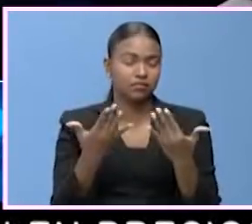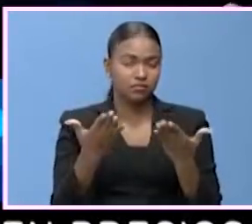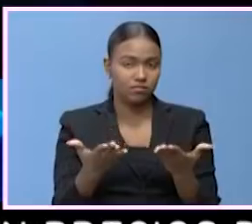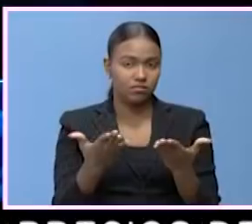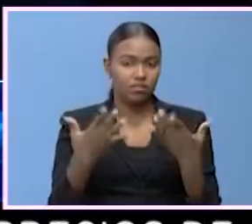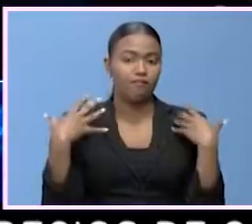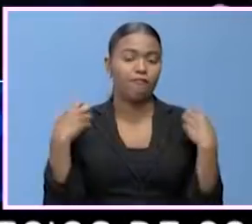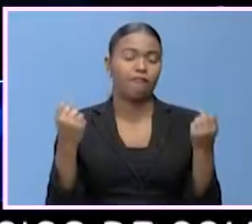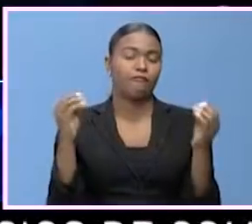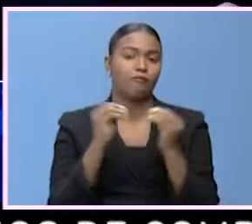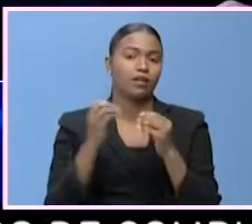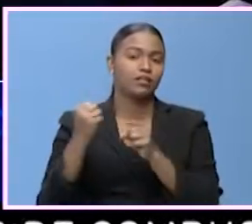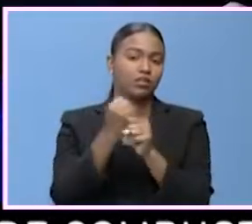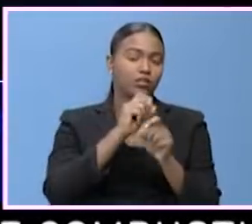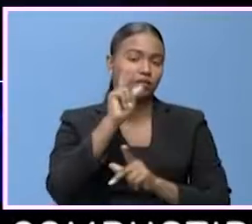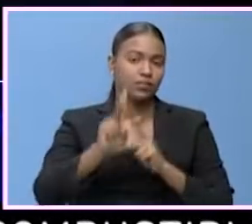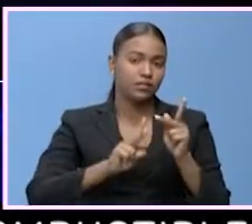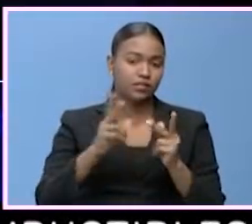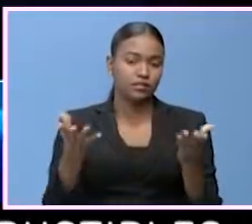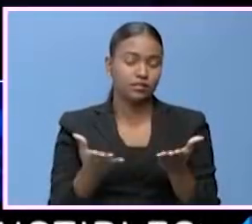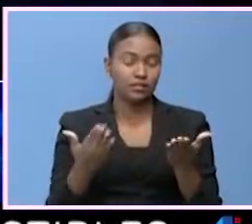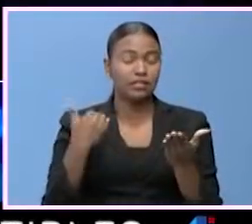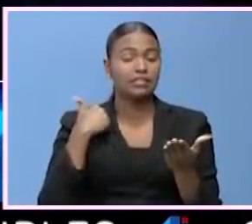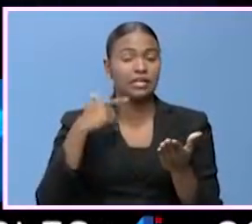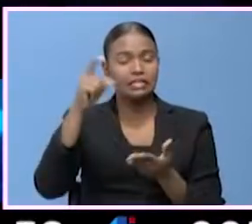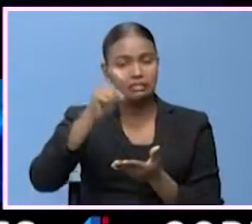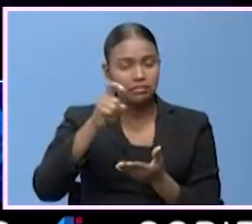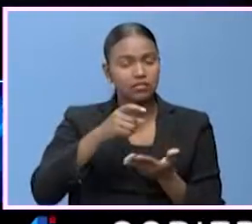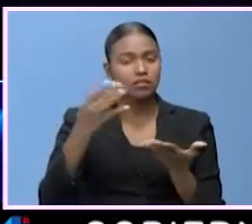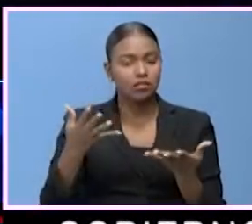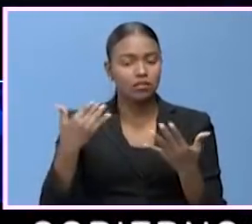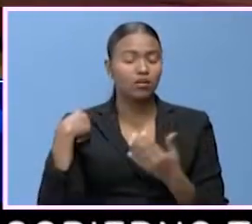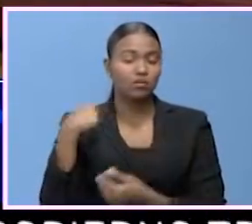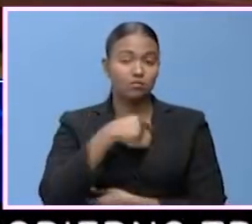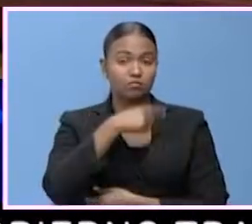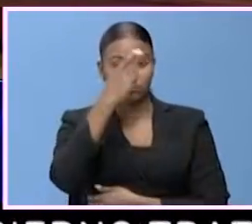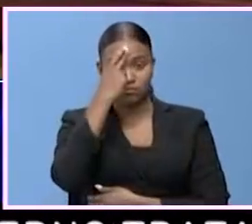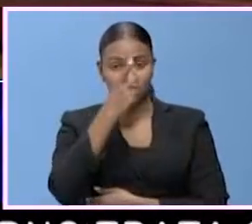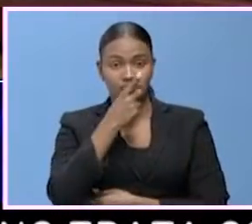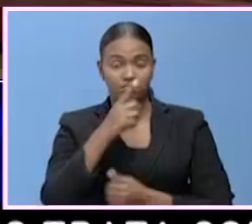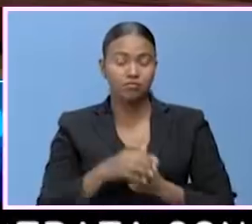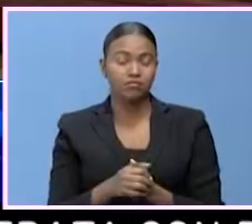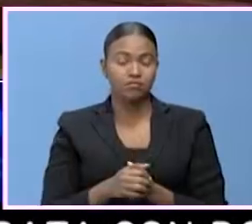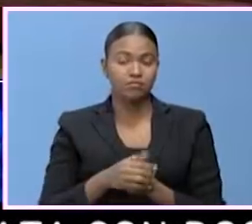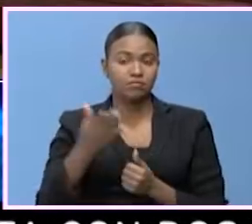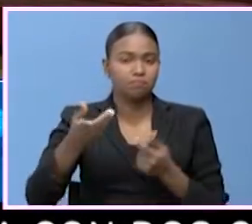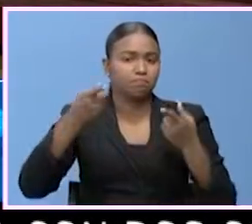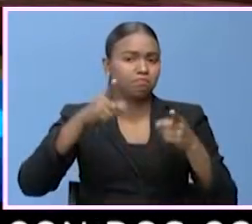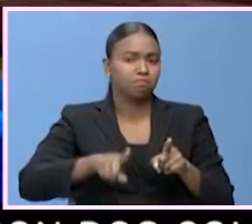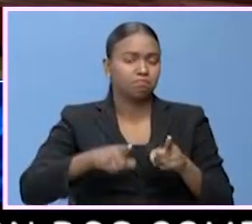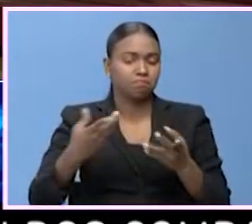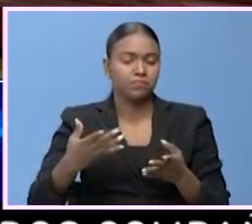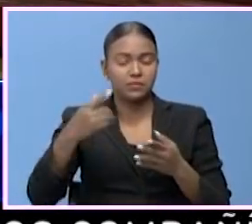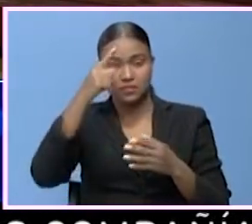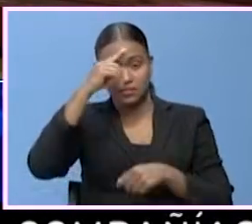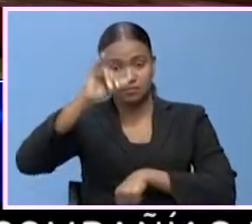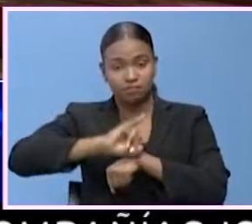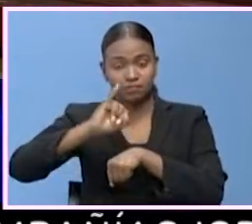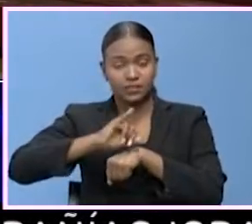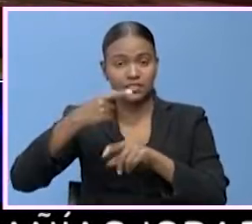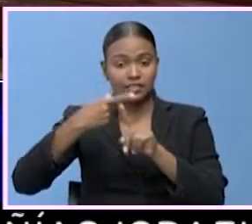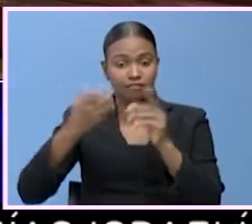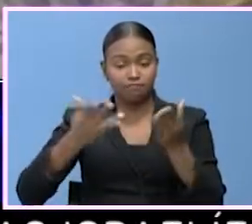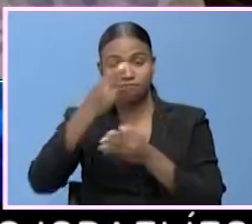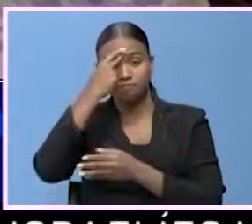a fortalecer la seguridad ciudadana en nuestro país que tanto merece nuestra nación. La Eucaristía que se llevó a cabo en la Catedral Primada